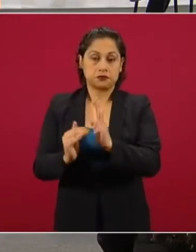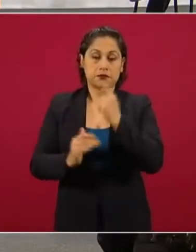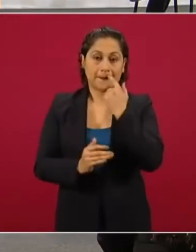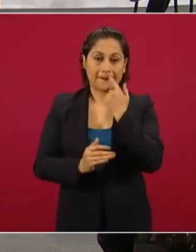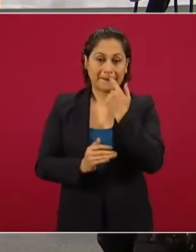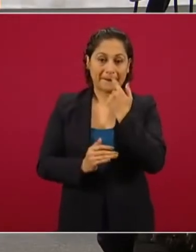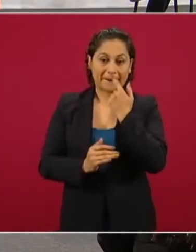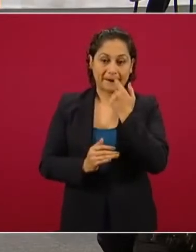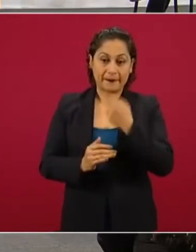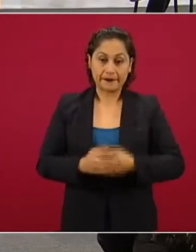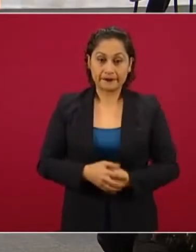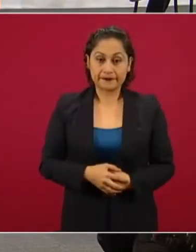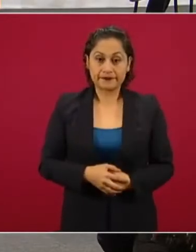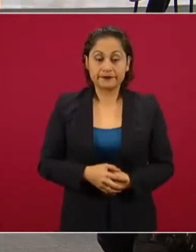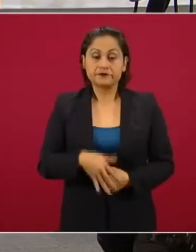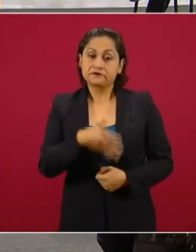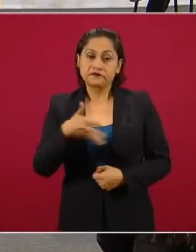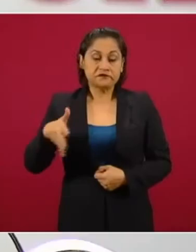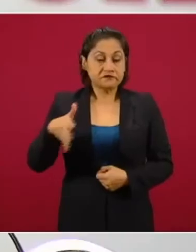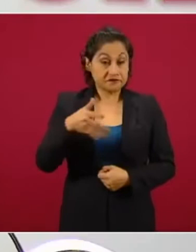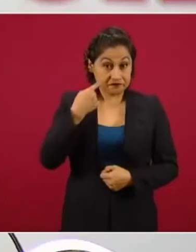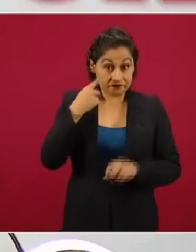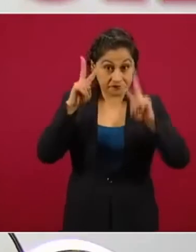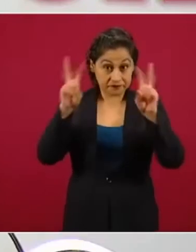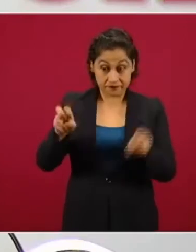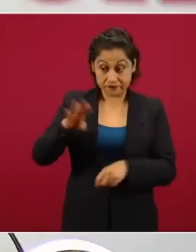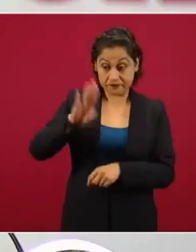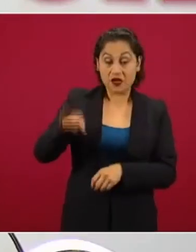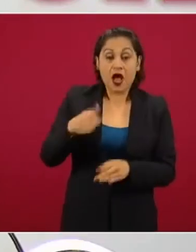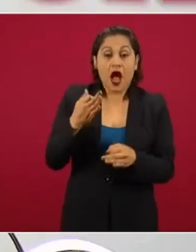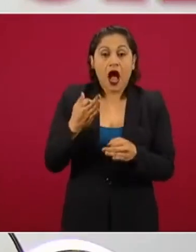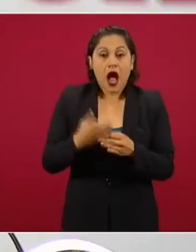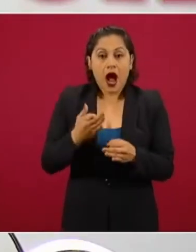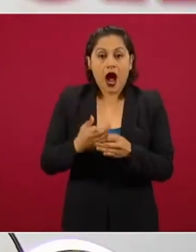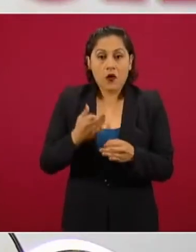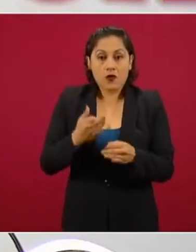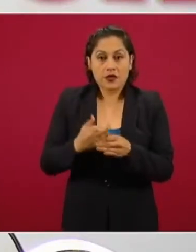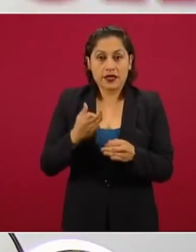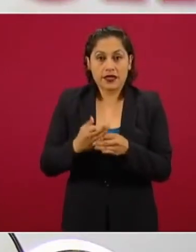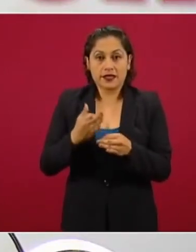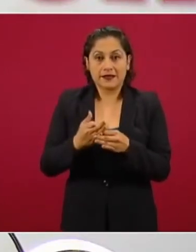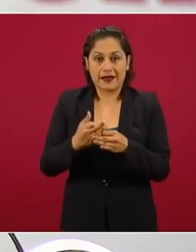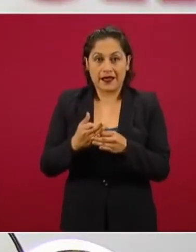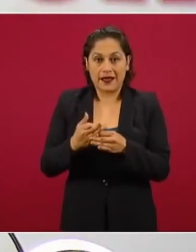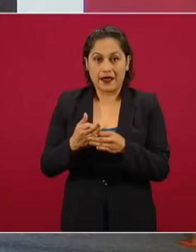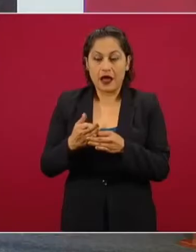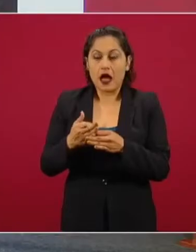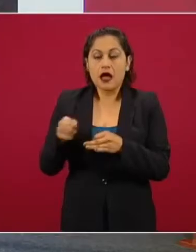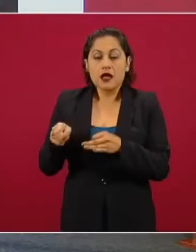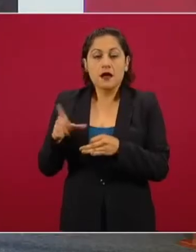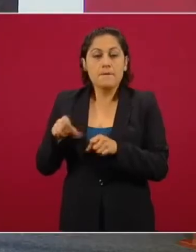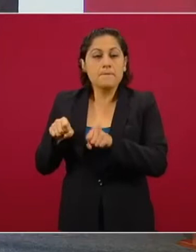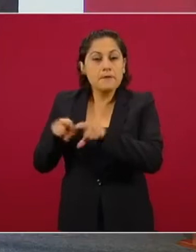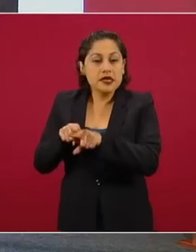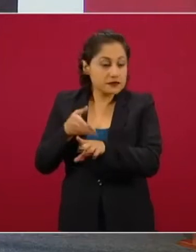favor. Más o menos en términos de la mortalidad, estamos en este momento teniendo la intensidad de mortalidad que teníamos en abril, que